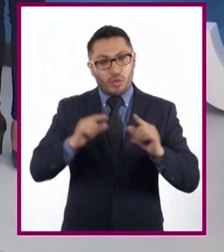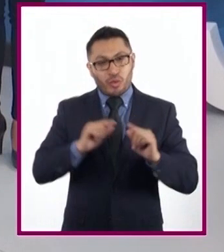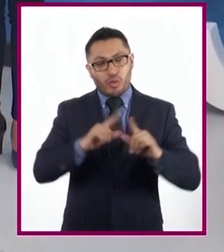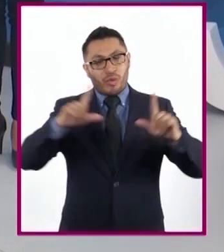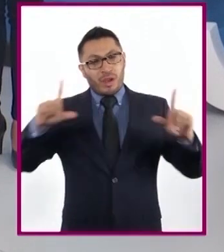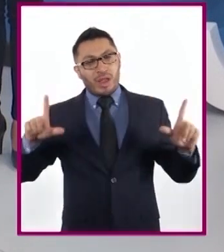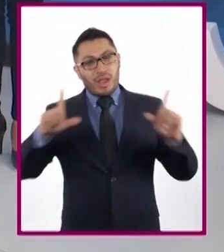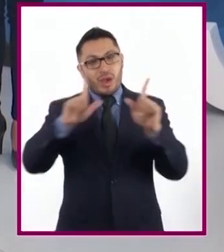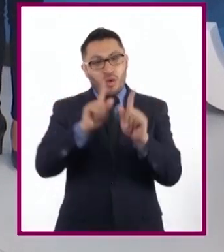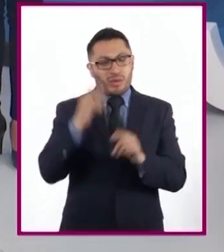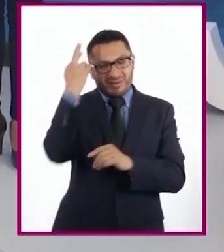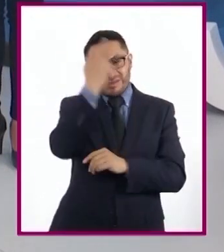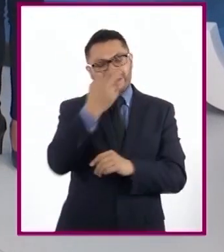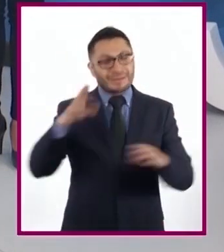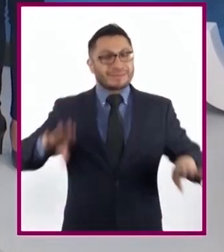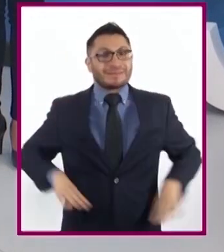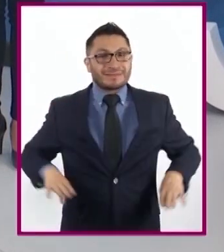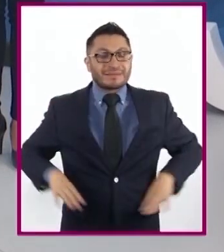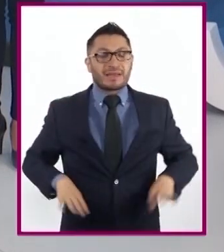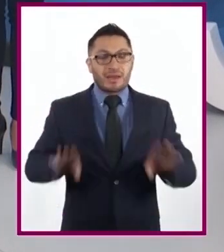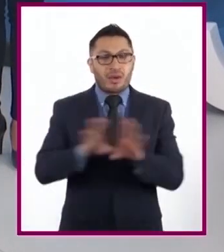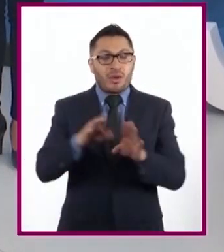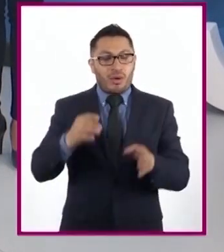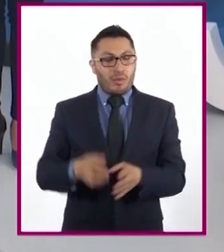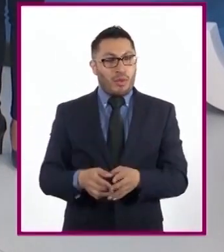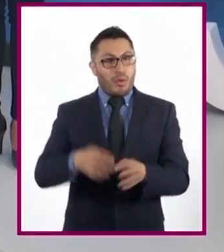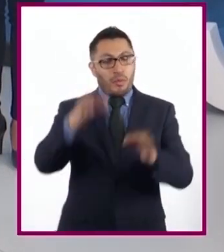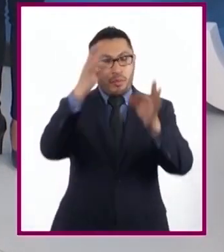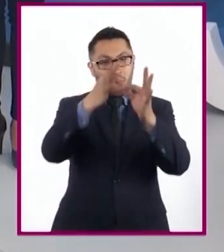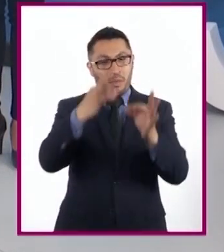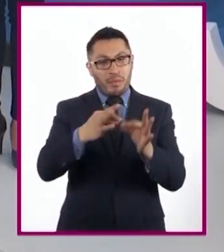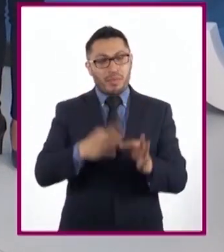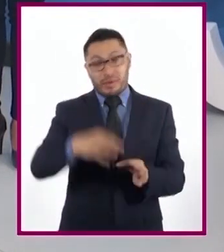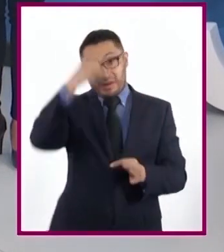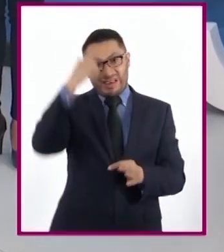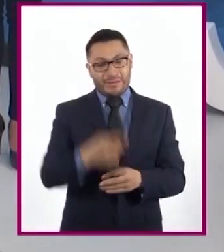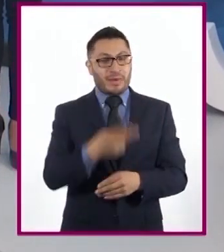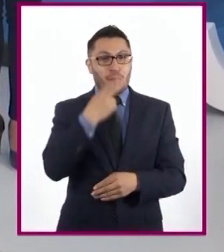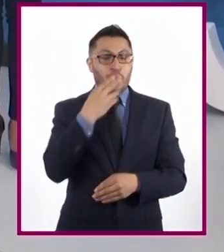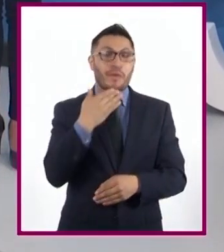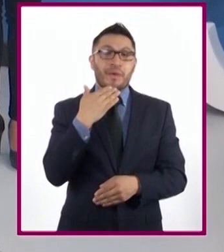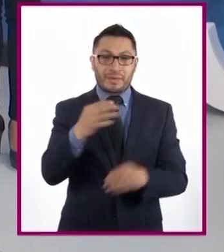partes que lo conforman y son determinantes para que el pantógrafo funcione.